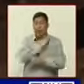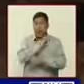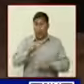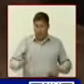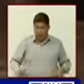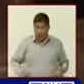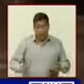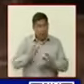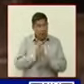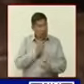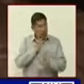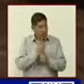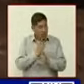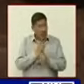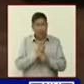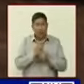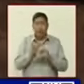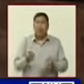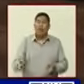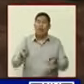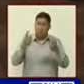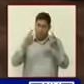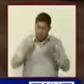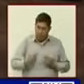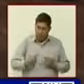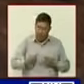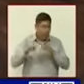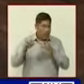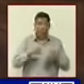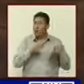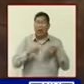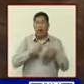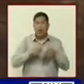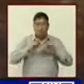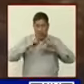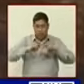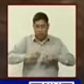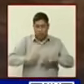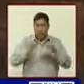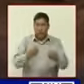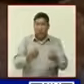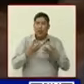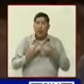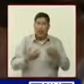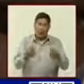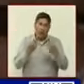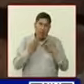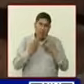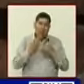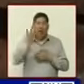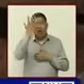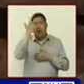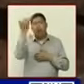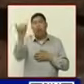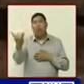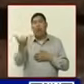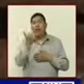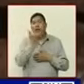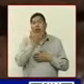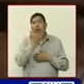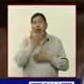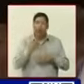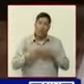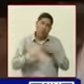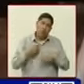alcalde justamente ha llegado hasta este punto para realizar la inspección y darnos también la respuesta. ¿Por qué se suscitó